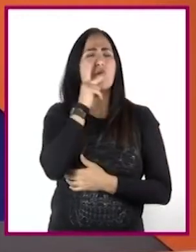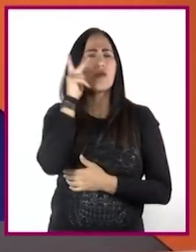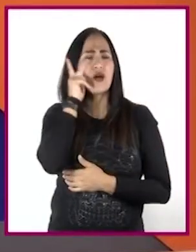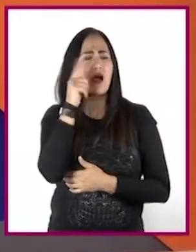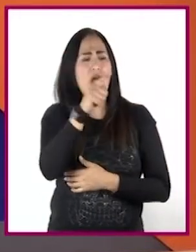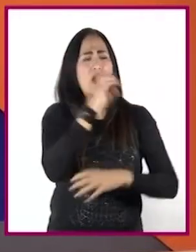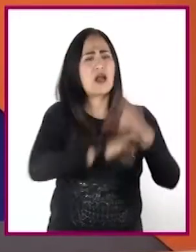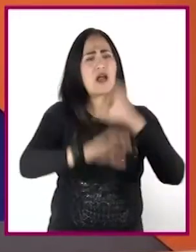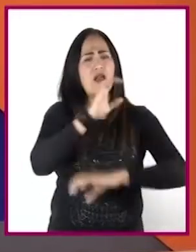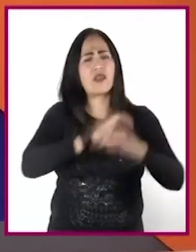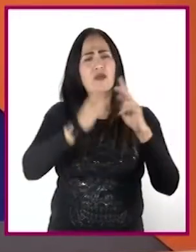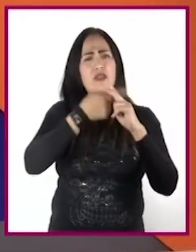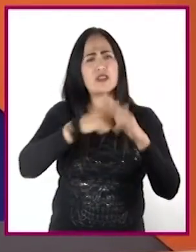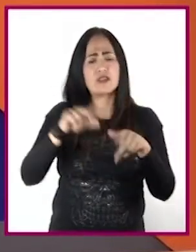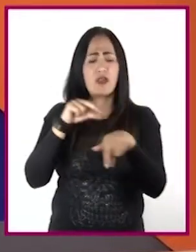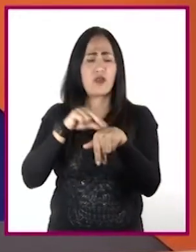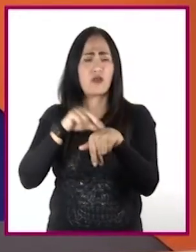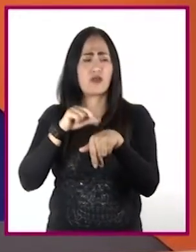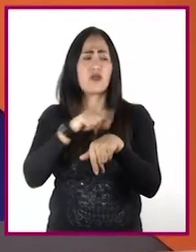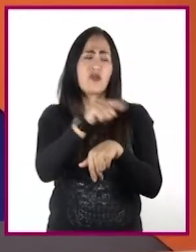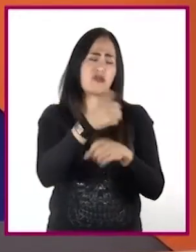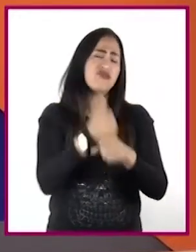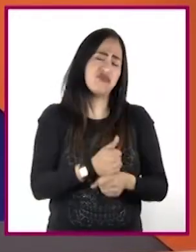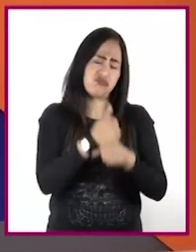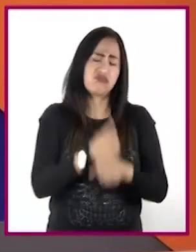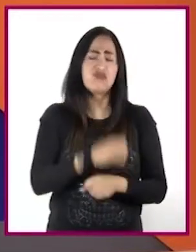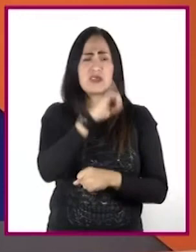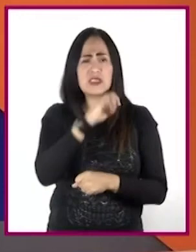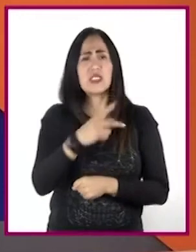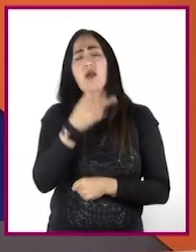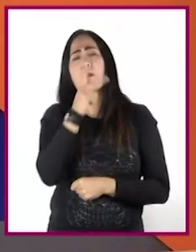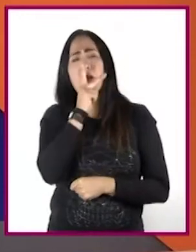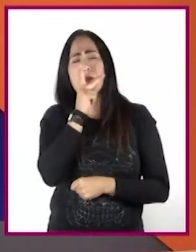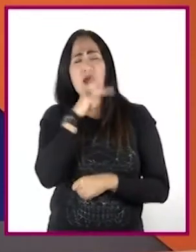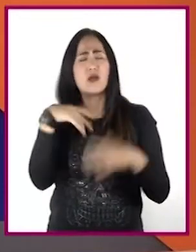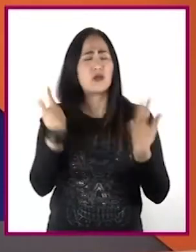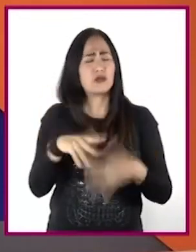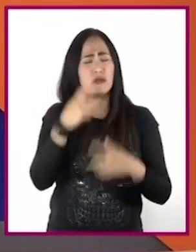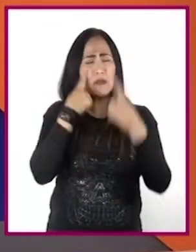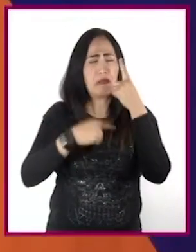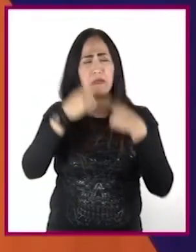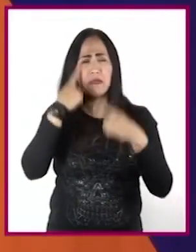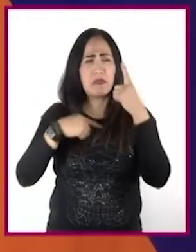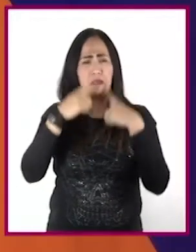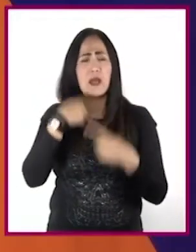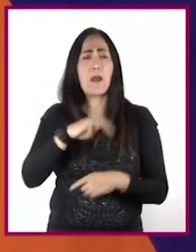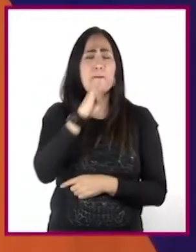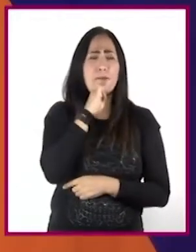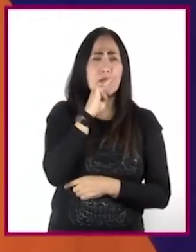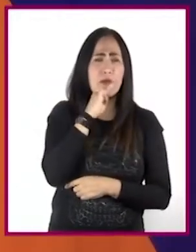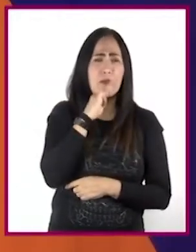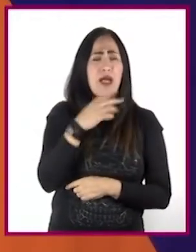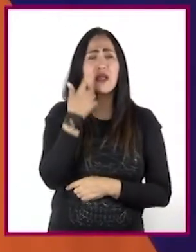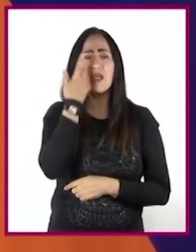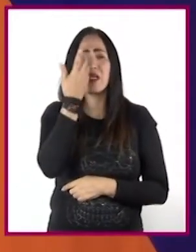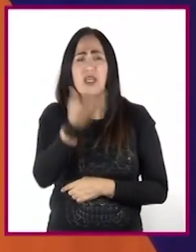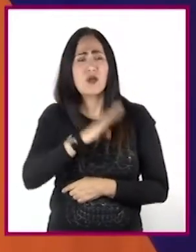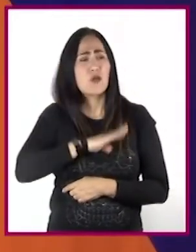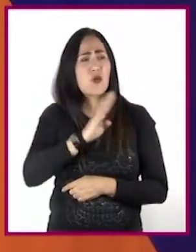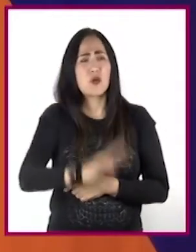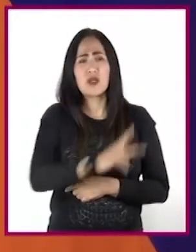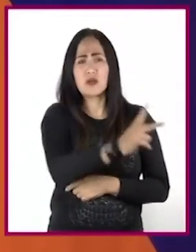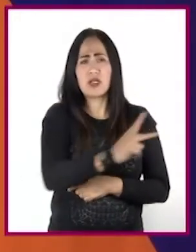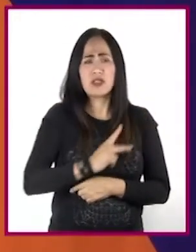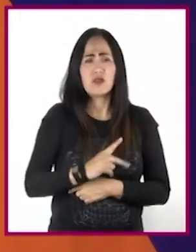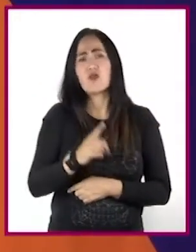canto. El doctor, cesó el sufrir. El padre, me ahoga el llanto. La madre, quiero morir.